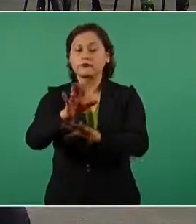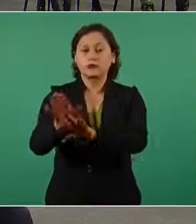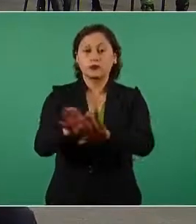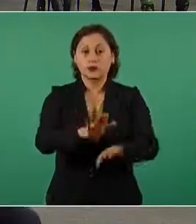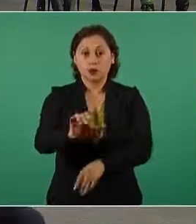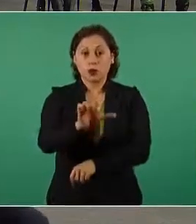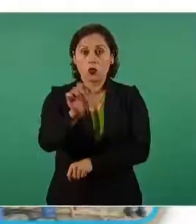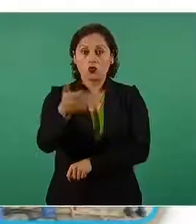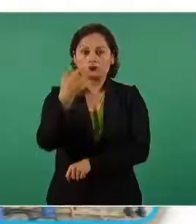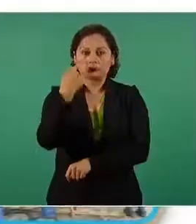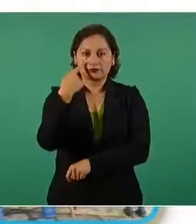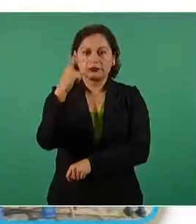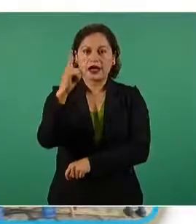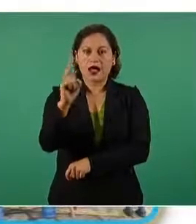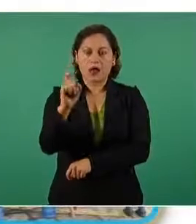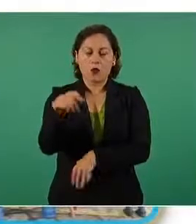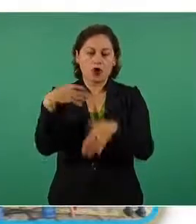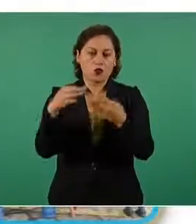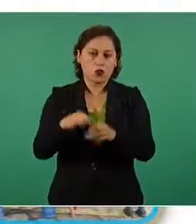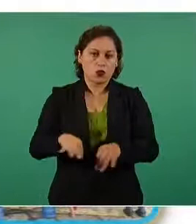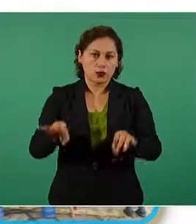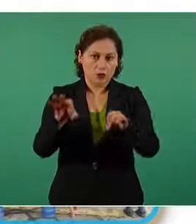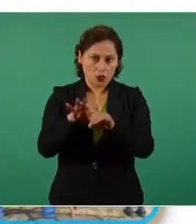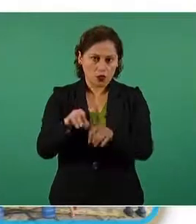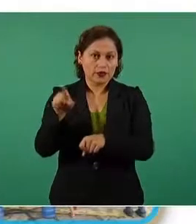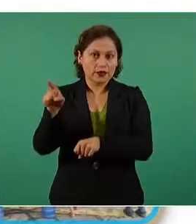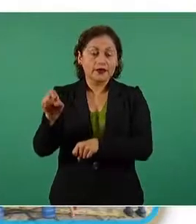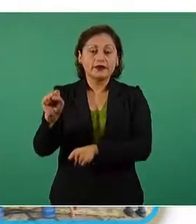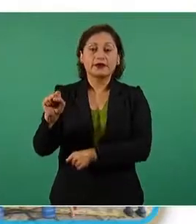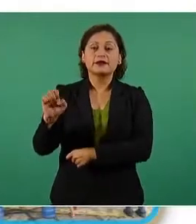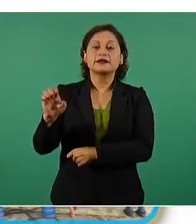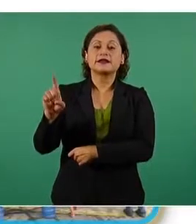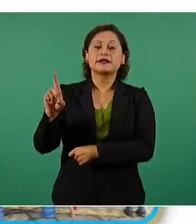de eventos, la Secretaría de la Defensa puso